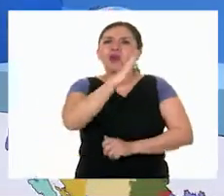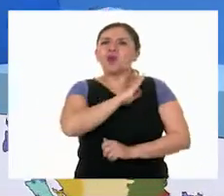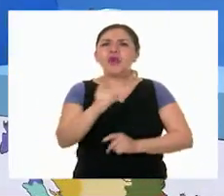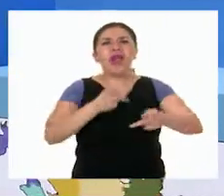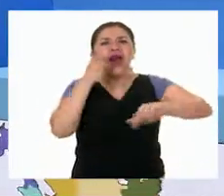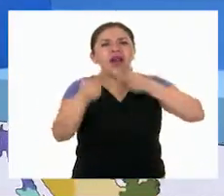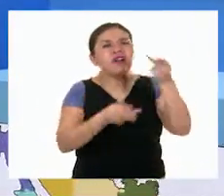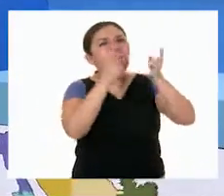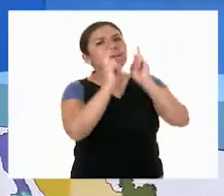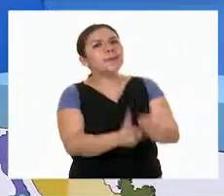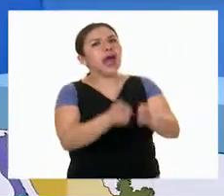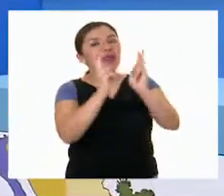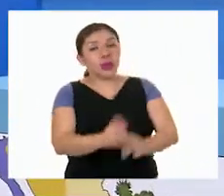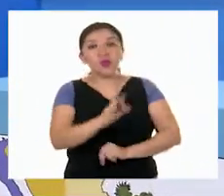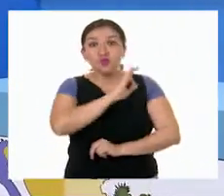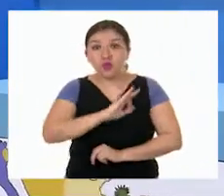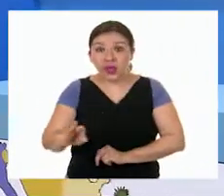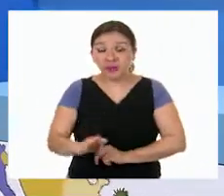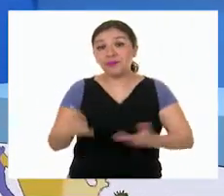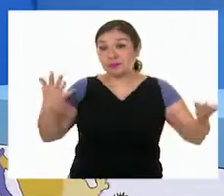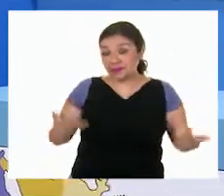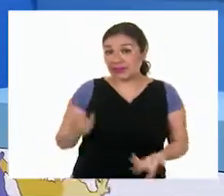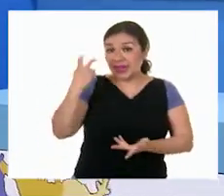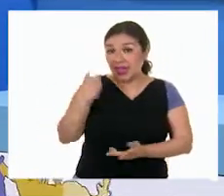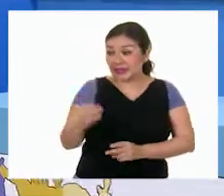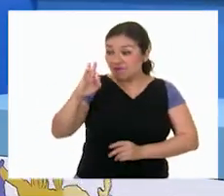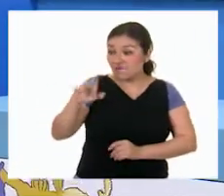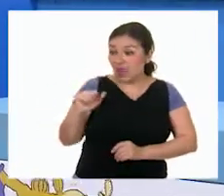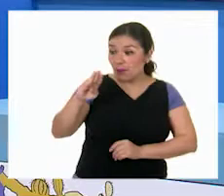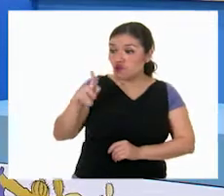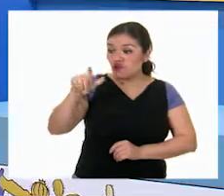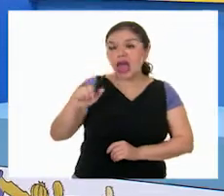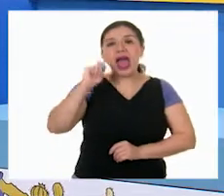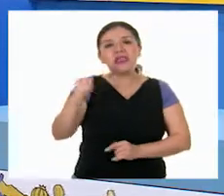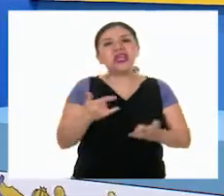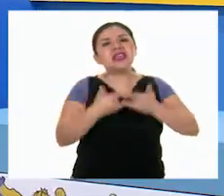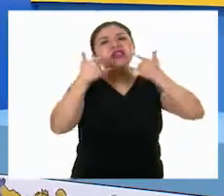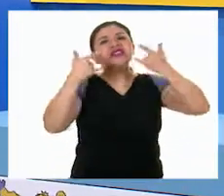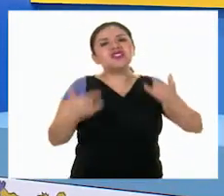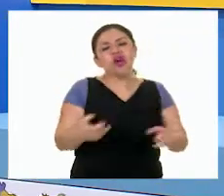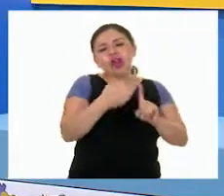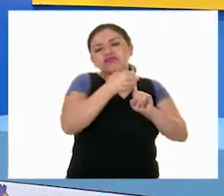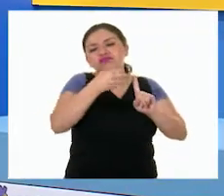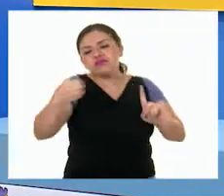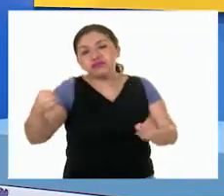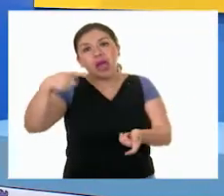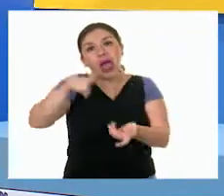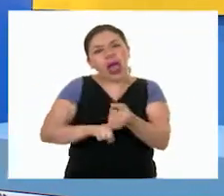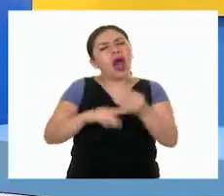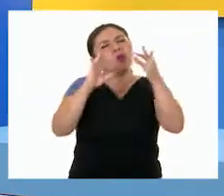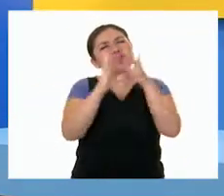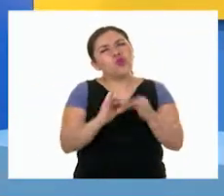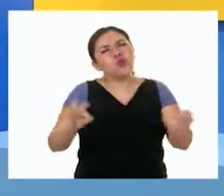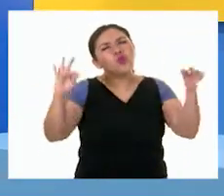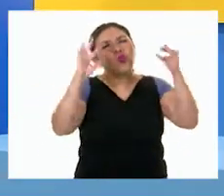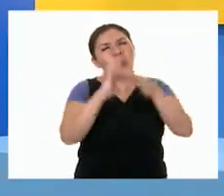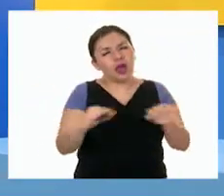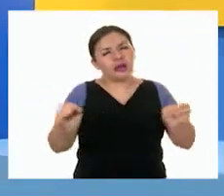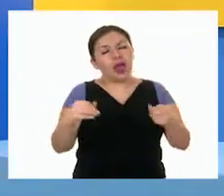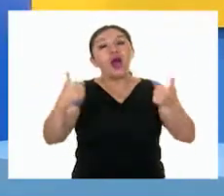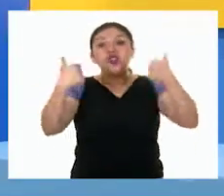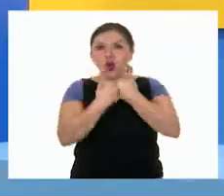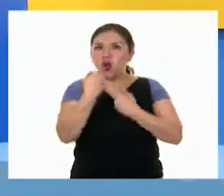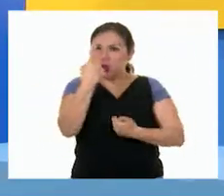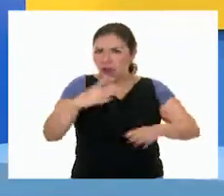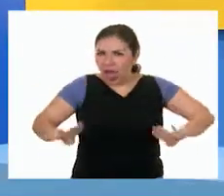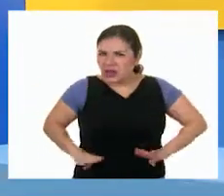de conversar. En este sentido, la fábula es una narración que nos cuenta algo, pero podemos distinguir